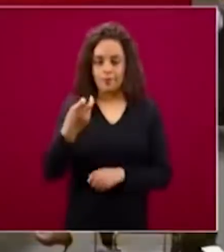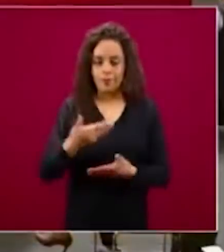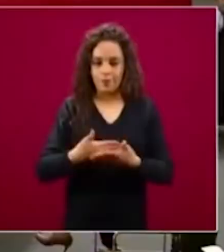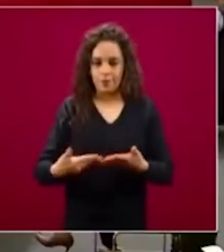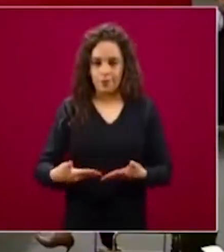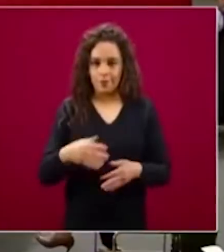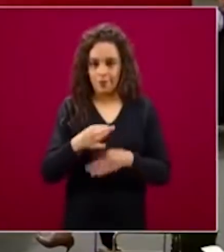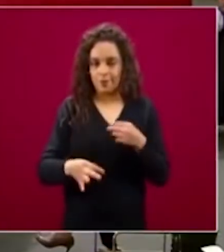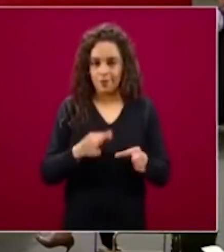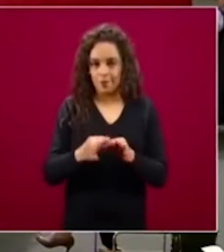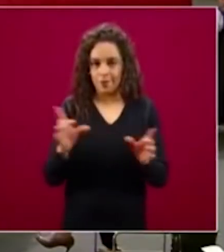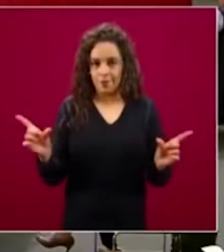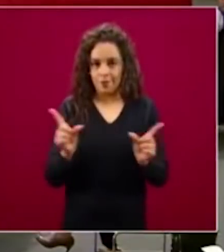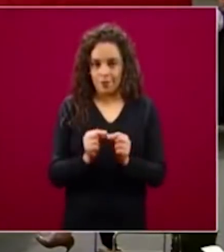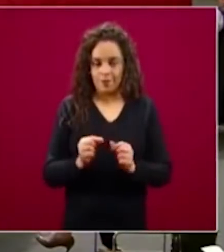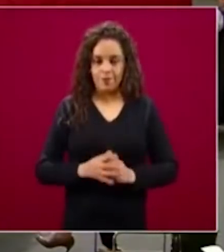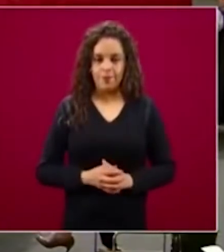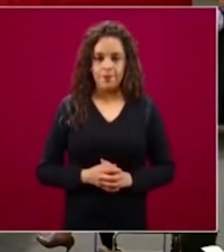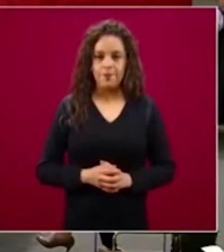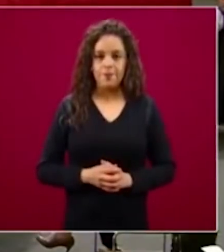noche.